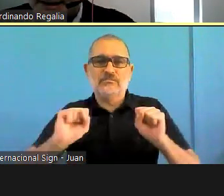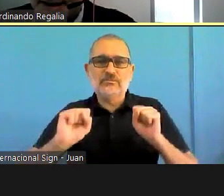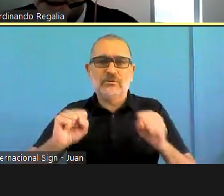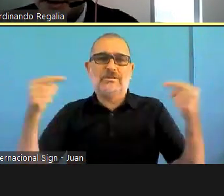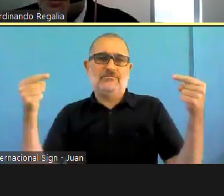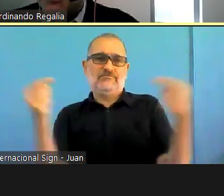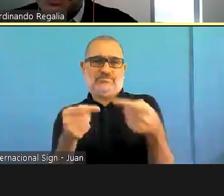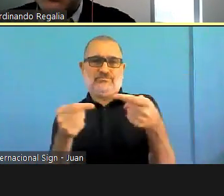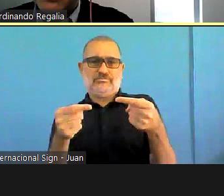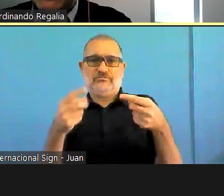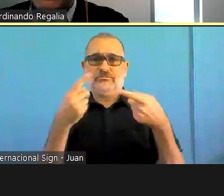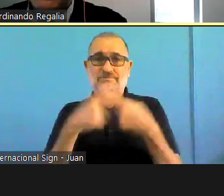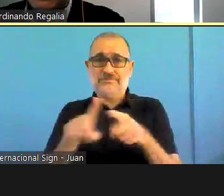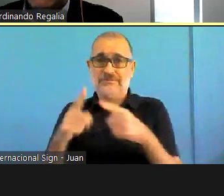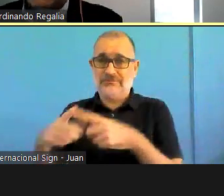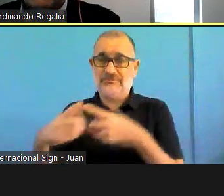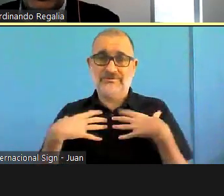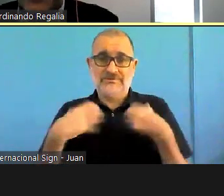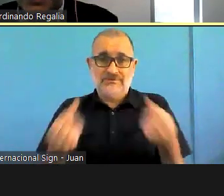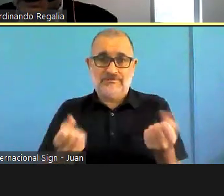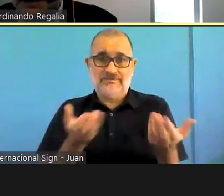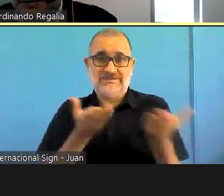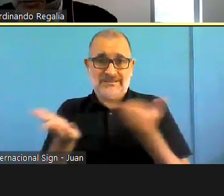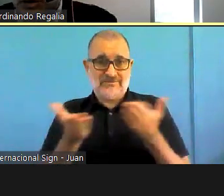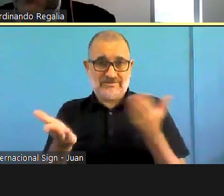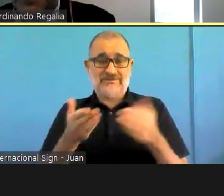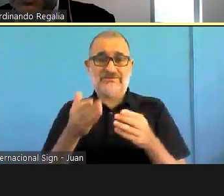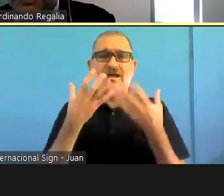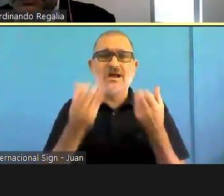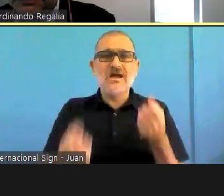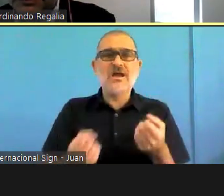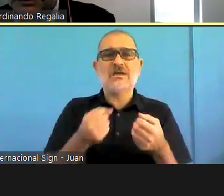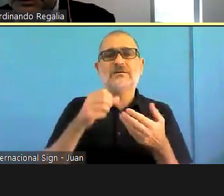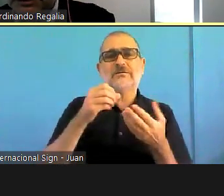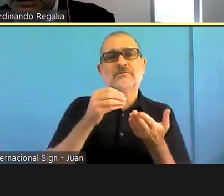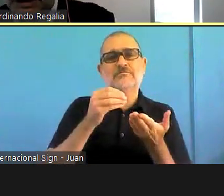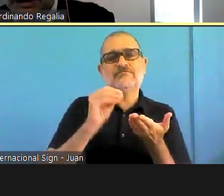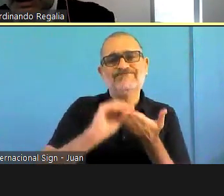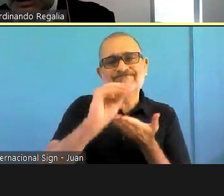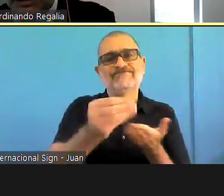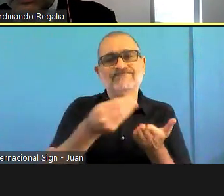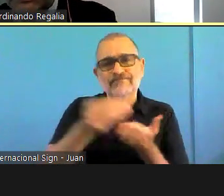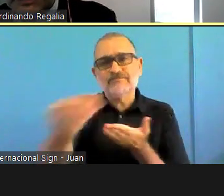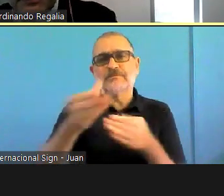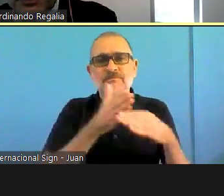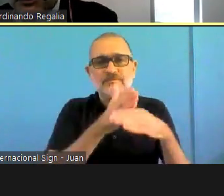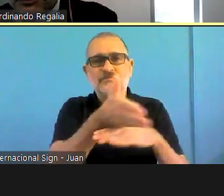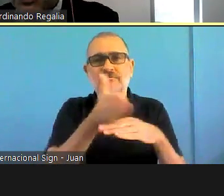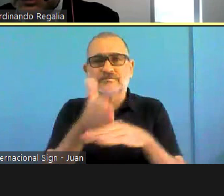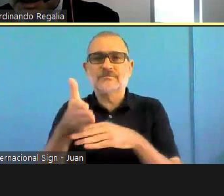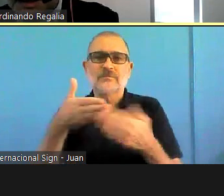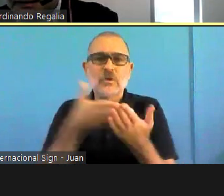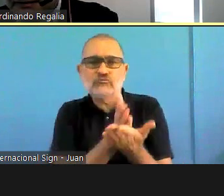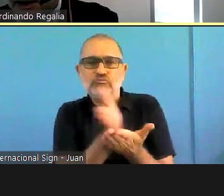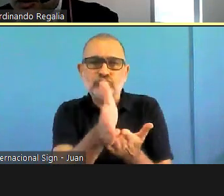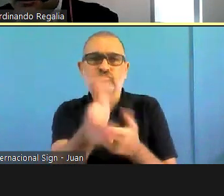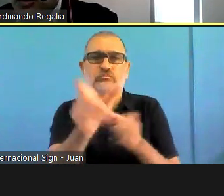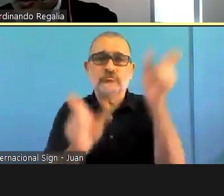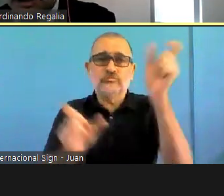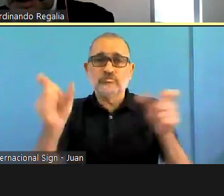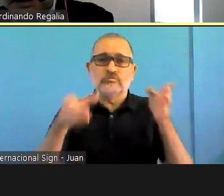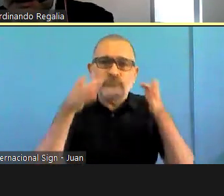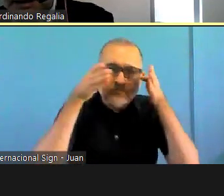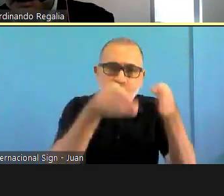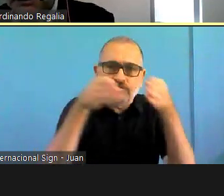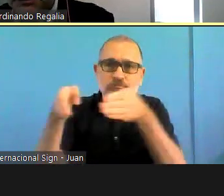promover la atención centrada en personas, que haría que los servicios sanitarios fueran más eficaces y más eficientes. La estrategia